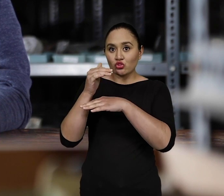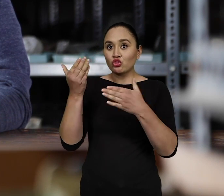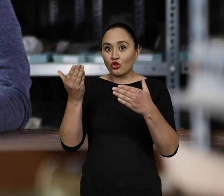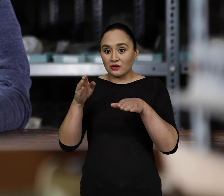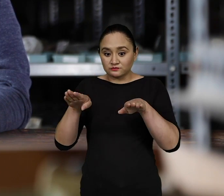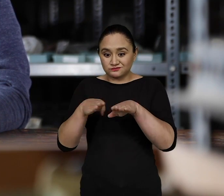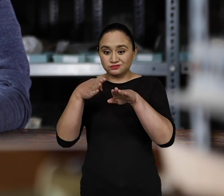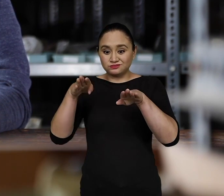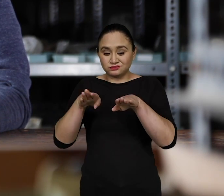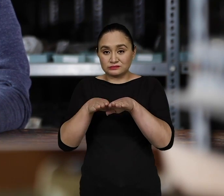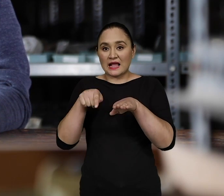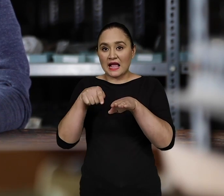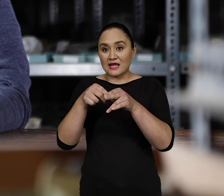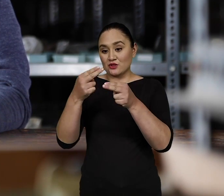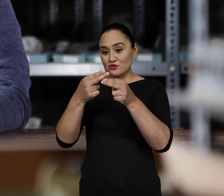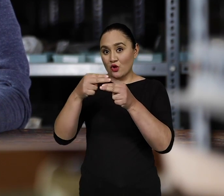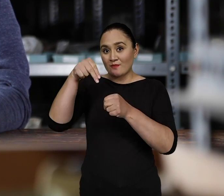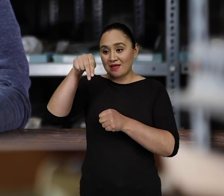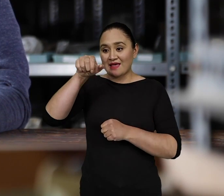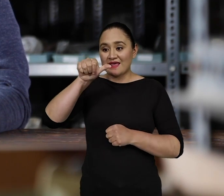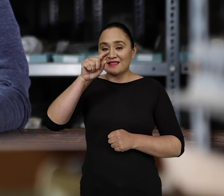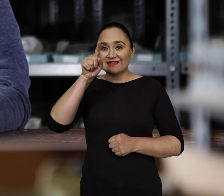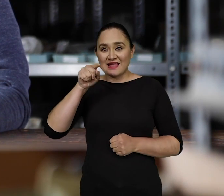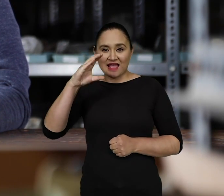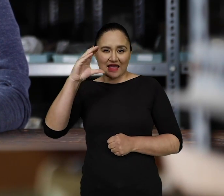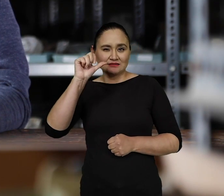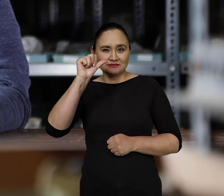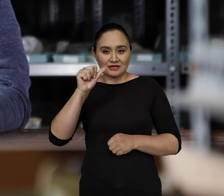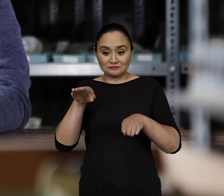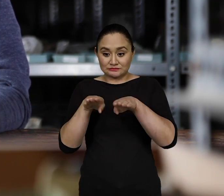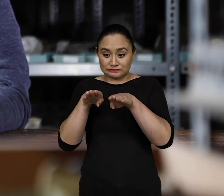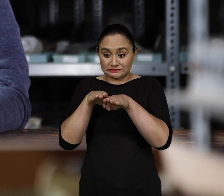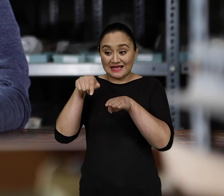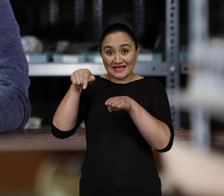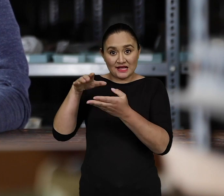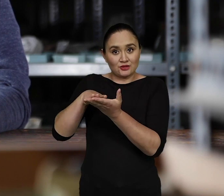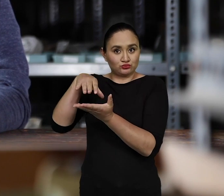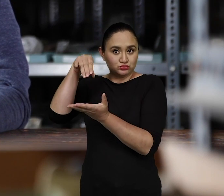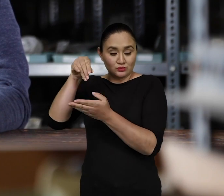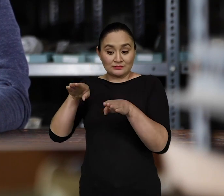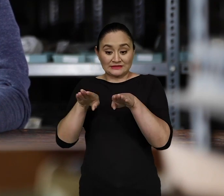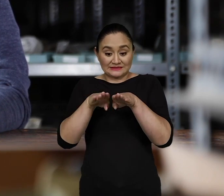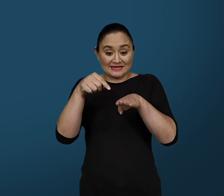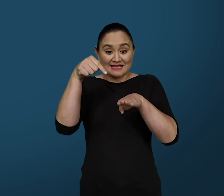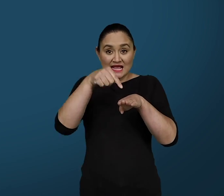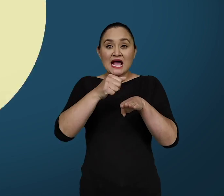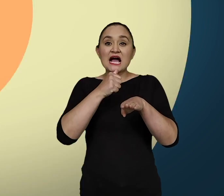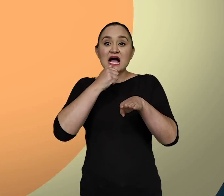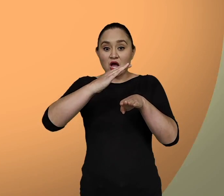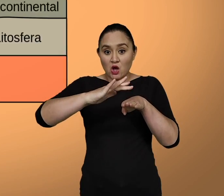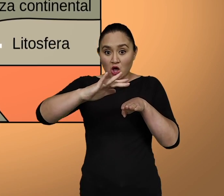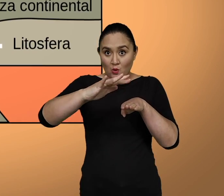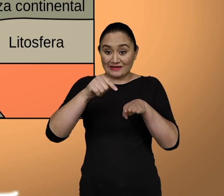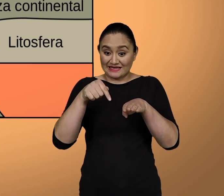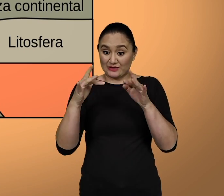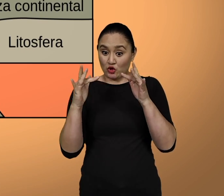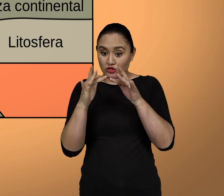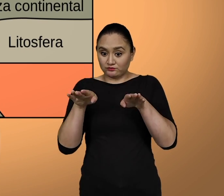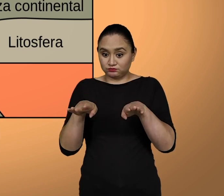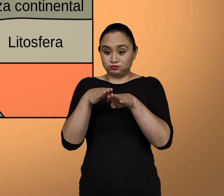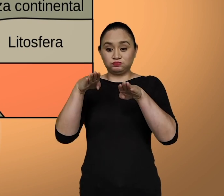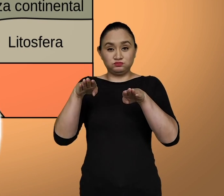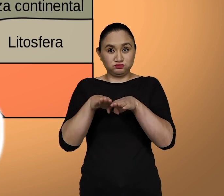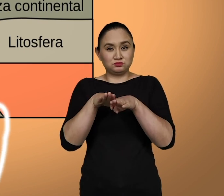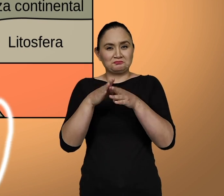El Ecuador se encuentra en la zona de colisión de la placa oceánica Nazca con la placa continental sudamericana. Este contacto de las